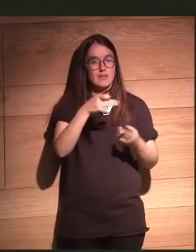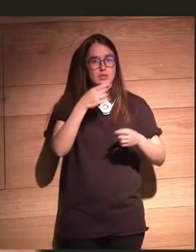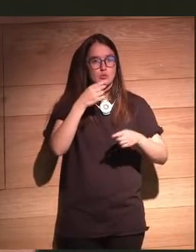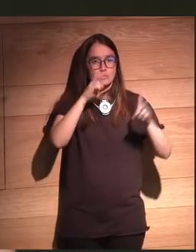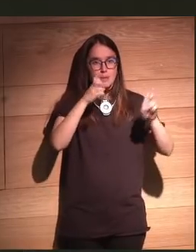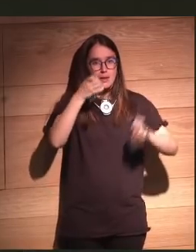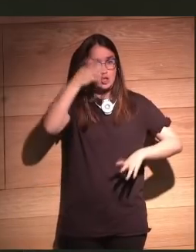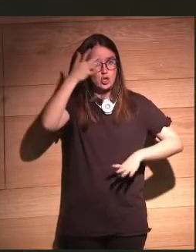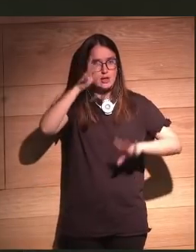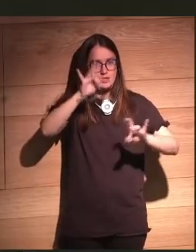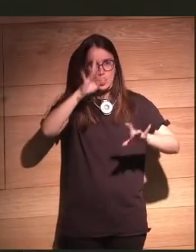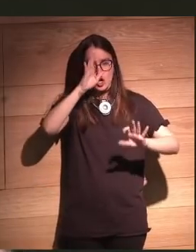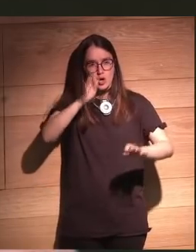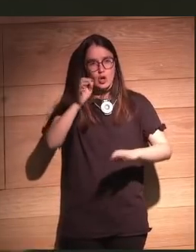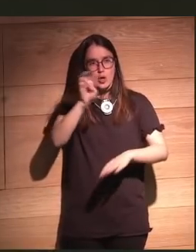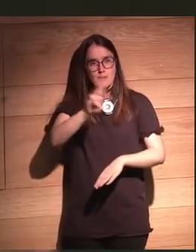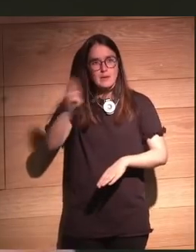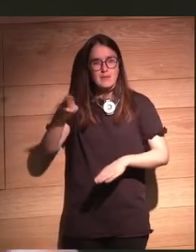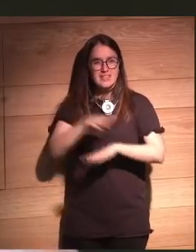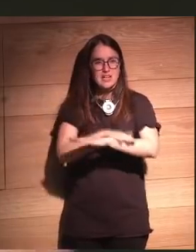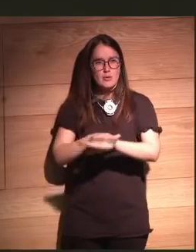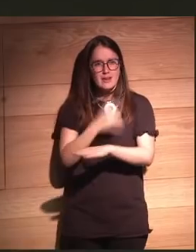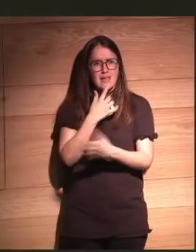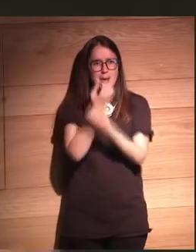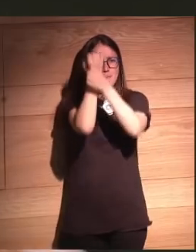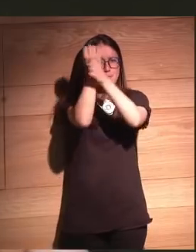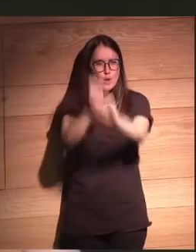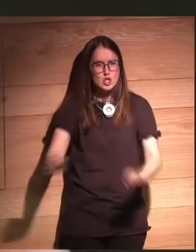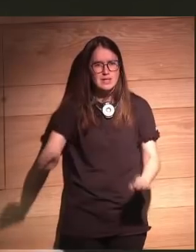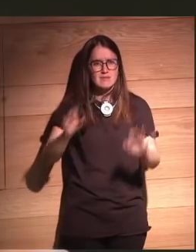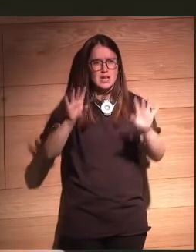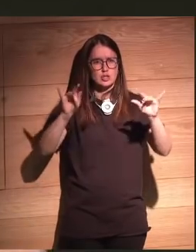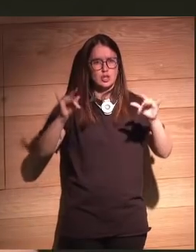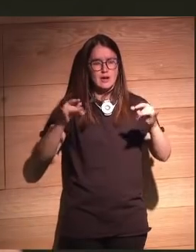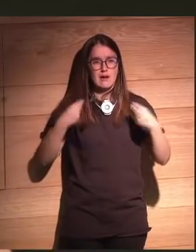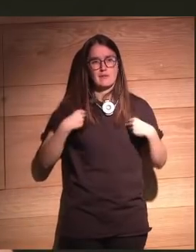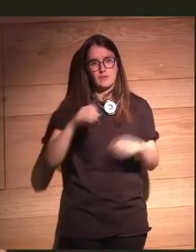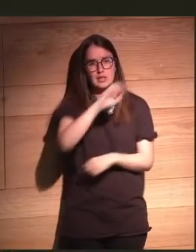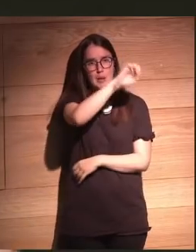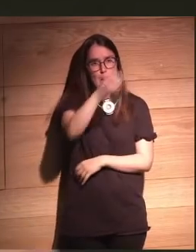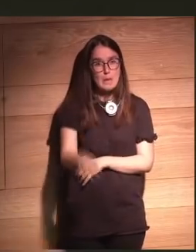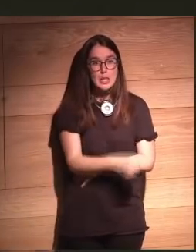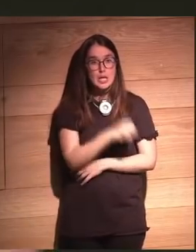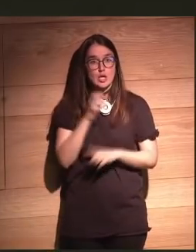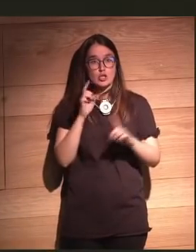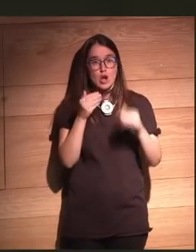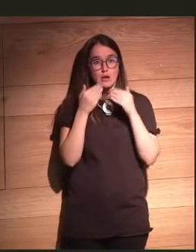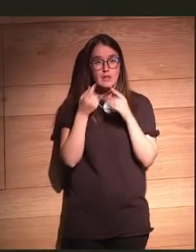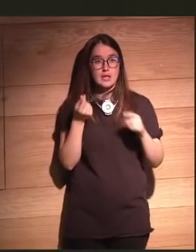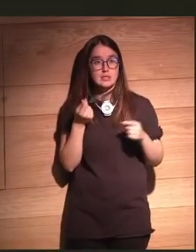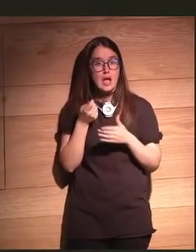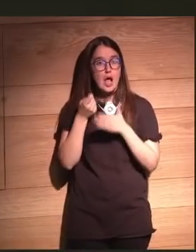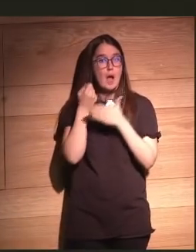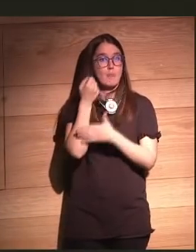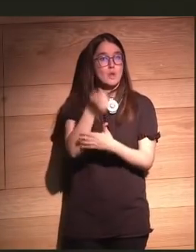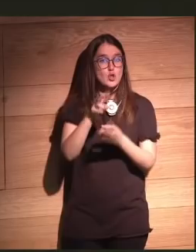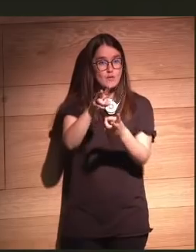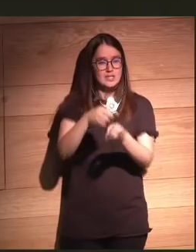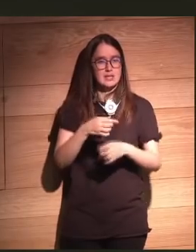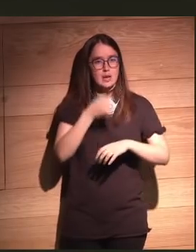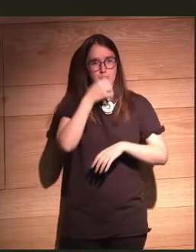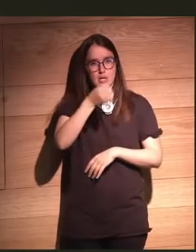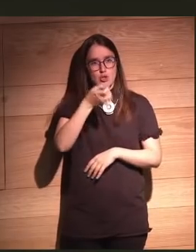por supuesto, el Partido Popular desde el gobierno decía, imposible tocar la vivienda vacía solo a través de incentivos fiscales. El PSOE también